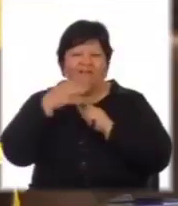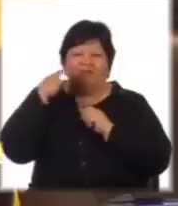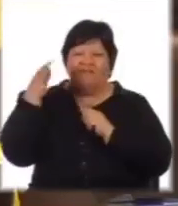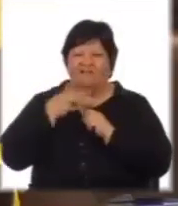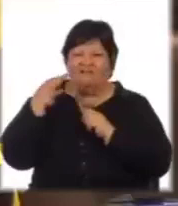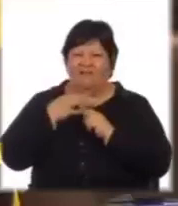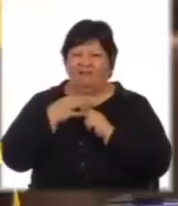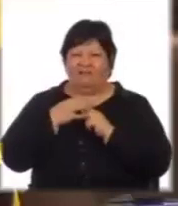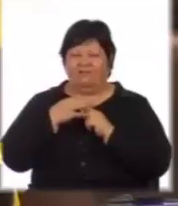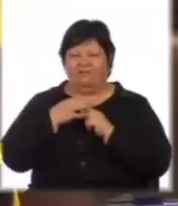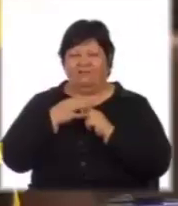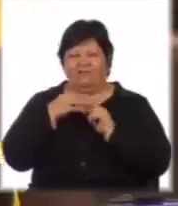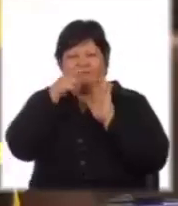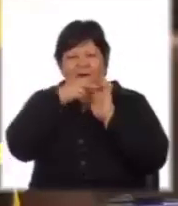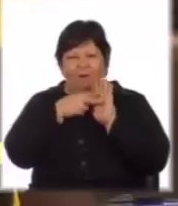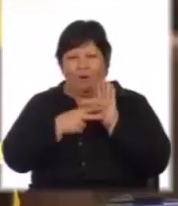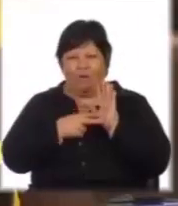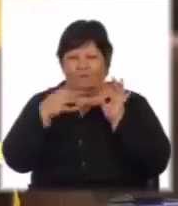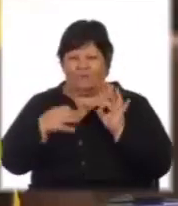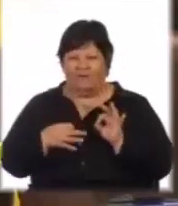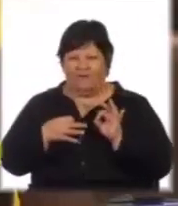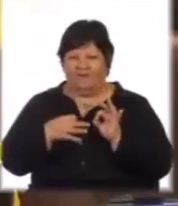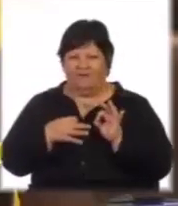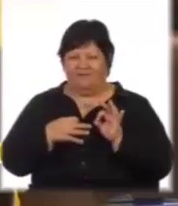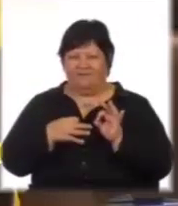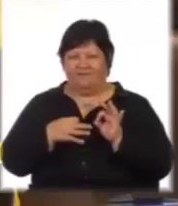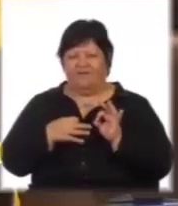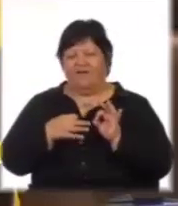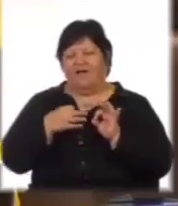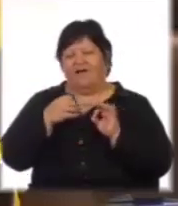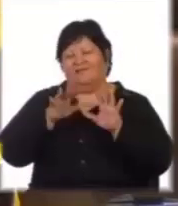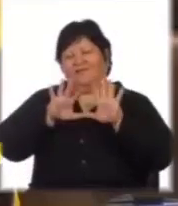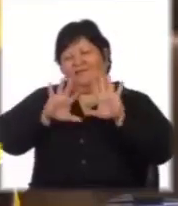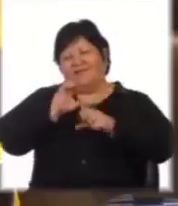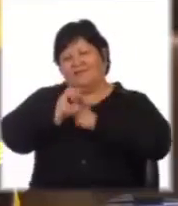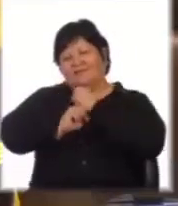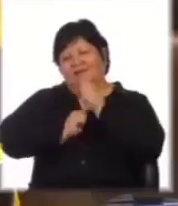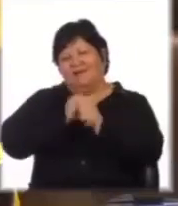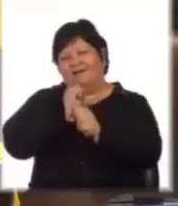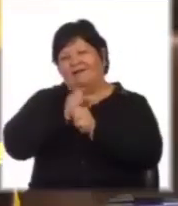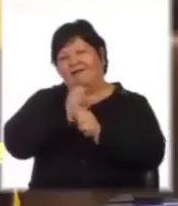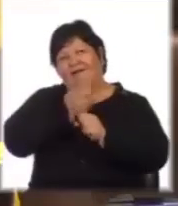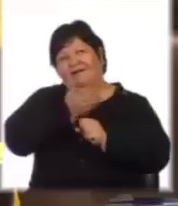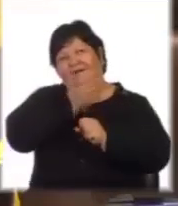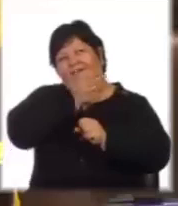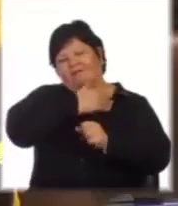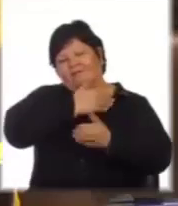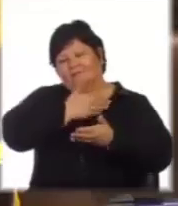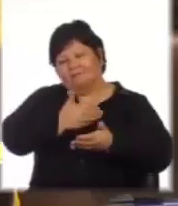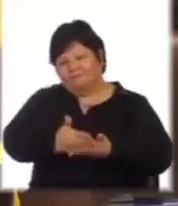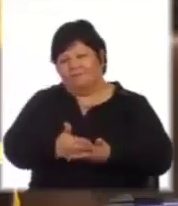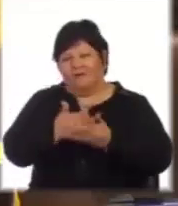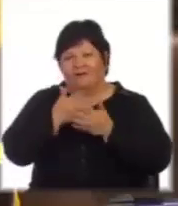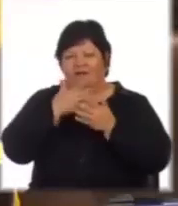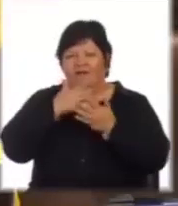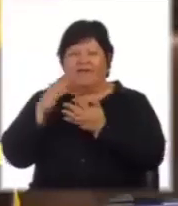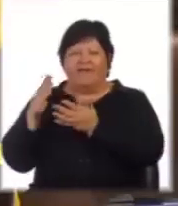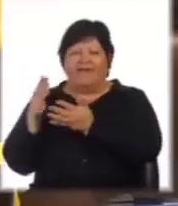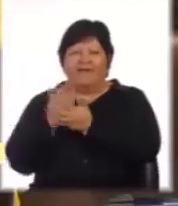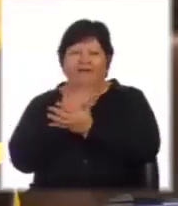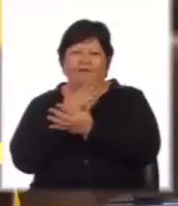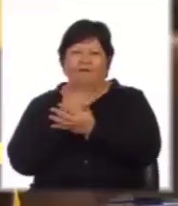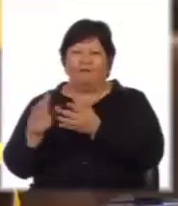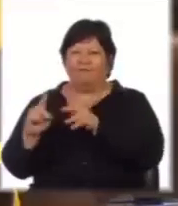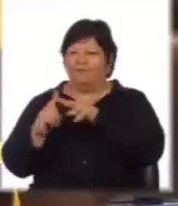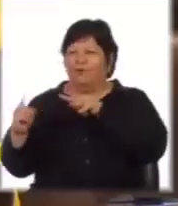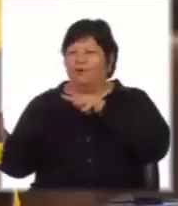normativo. Hace más de una década que hablamos de inclusión, se ha tomado mucha fuerza ese